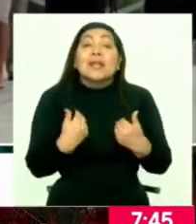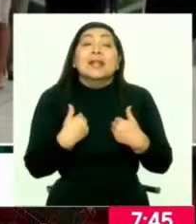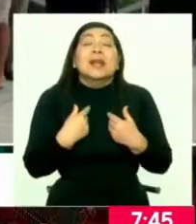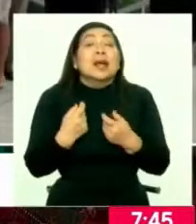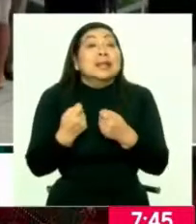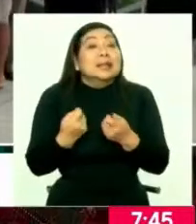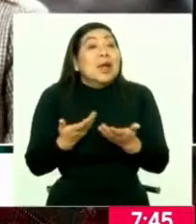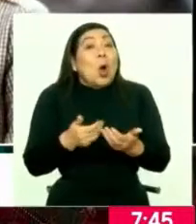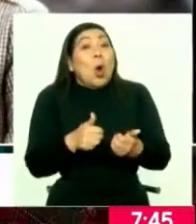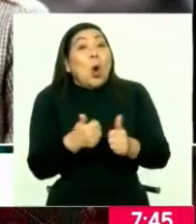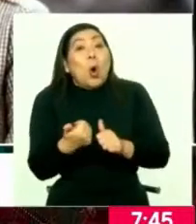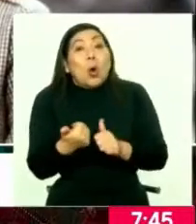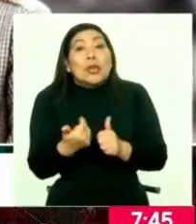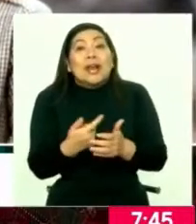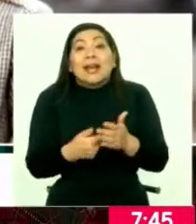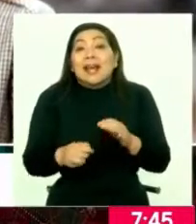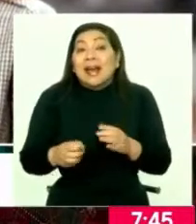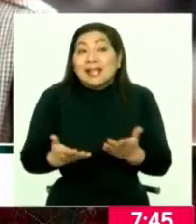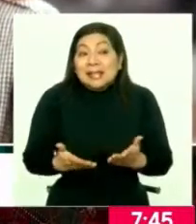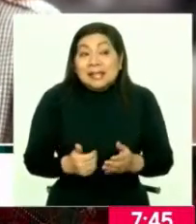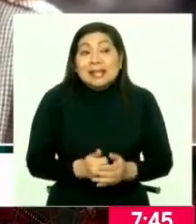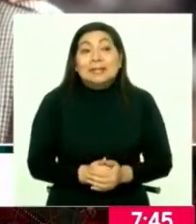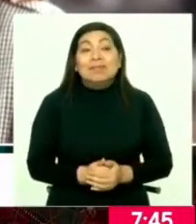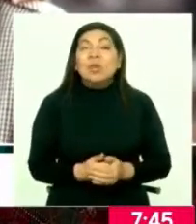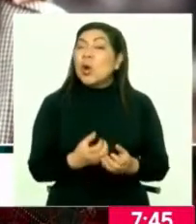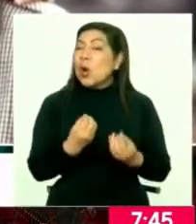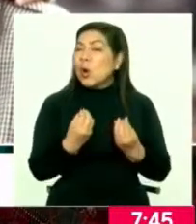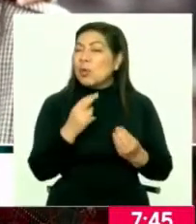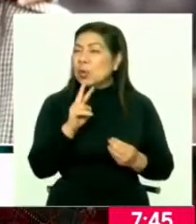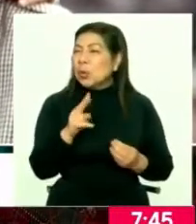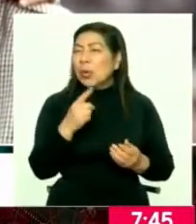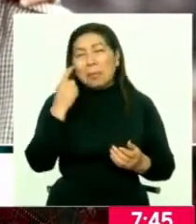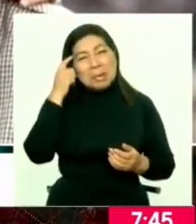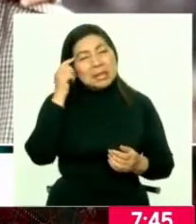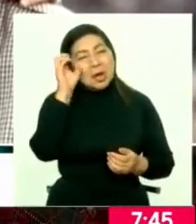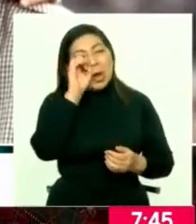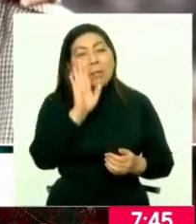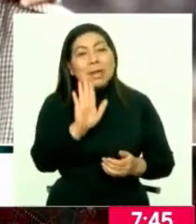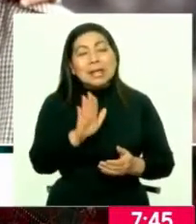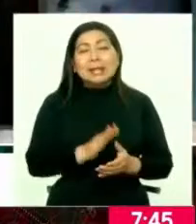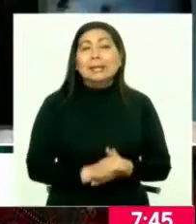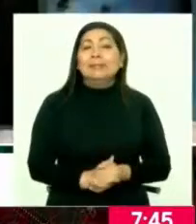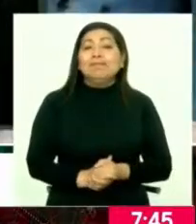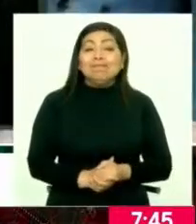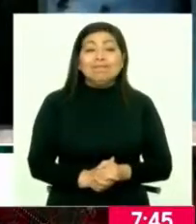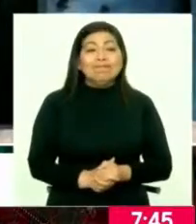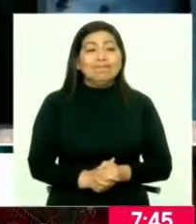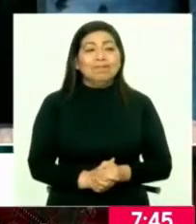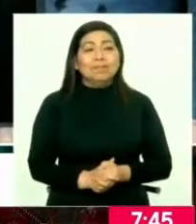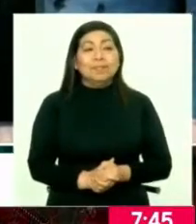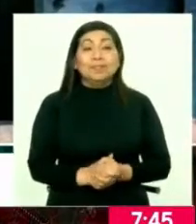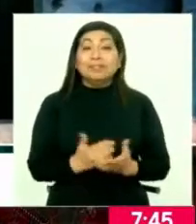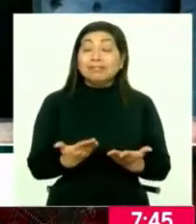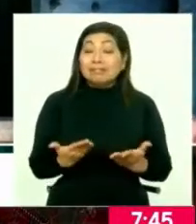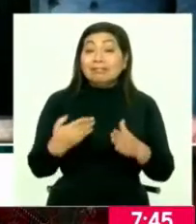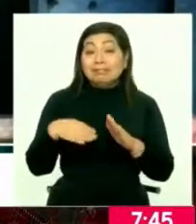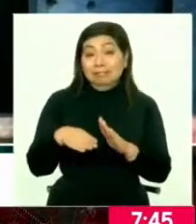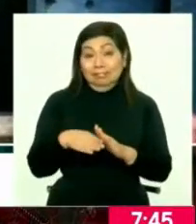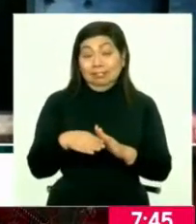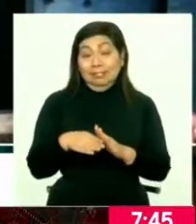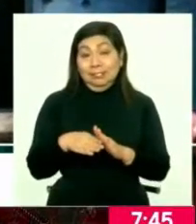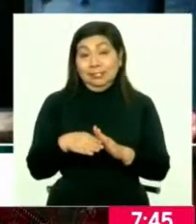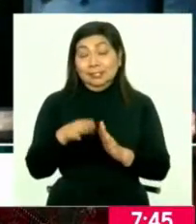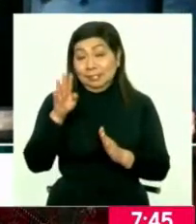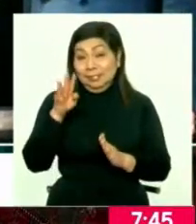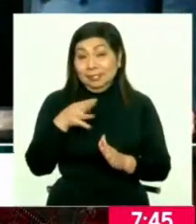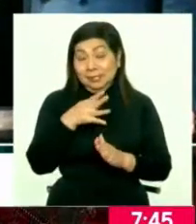que obligarlo a tomar otro tipo de decisiones? ¿Cómo ves ese escenario? Bueno, al interior del Reino Unido